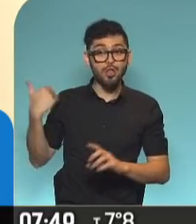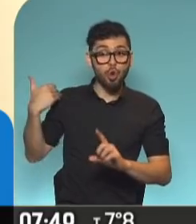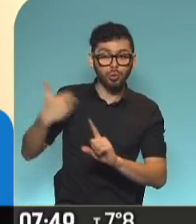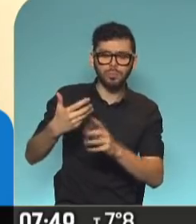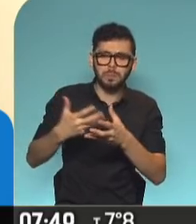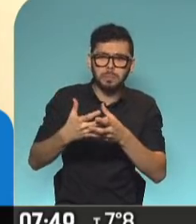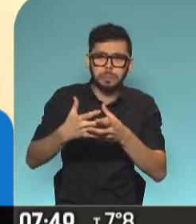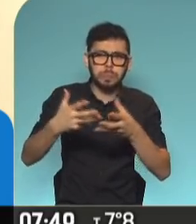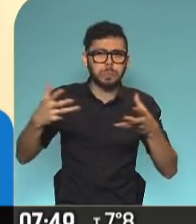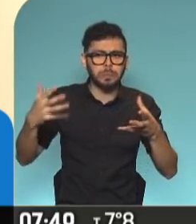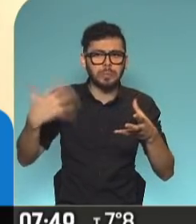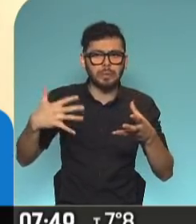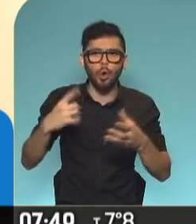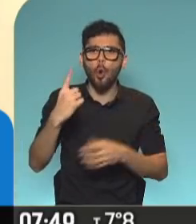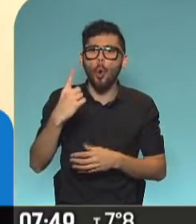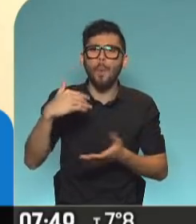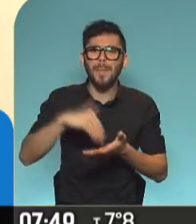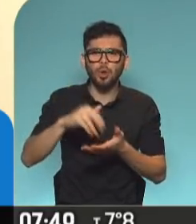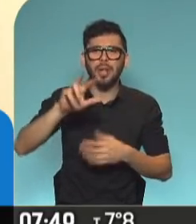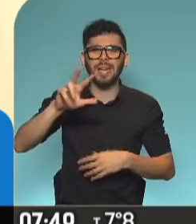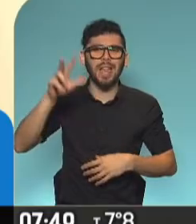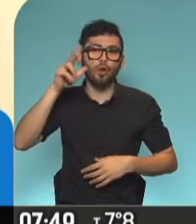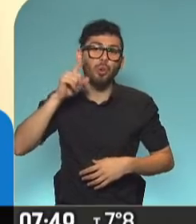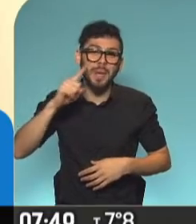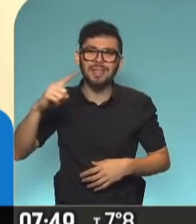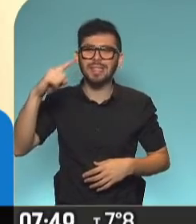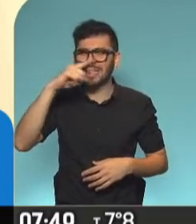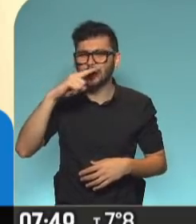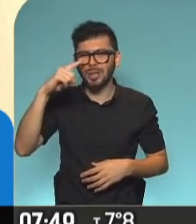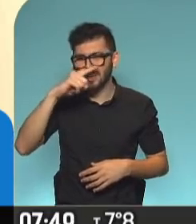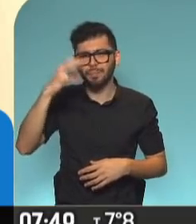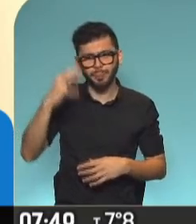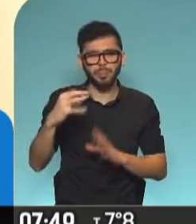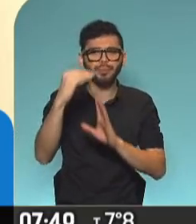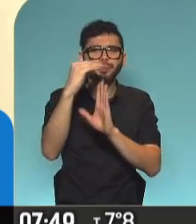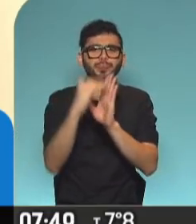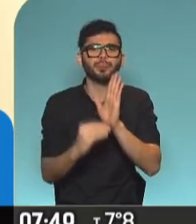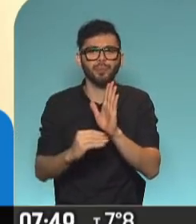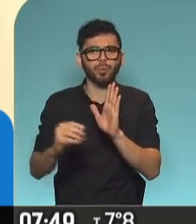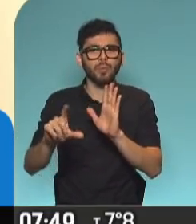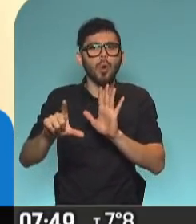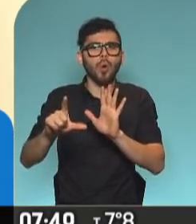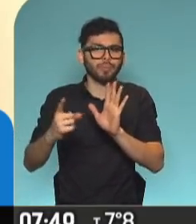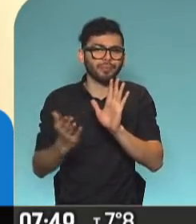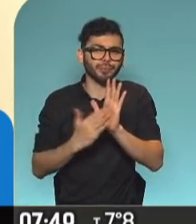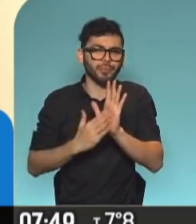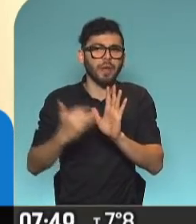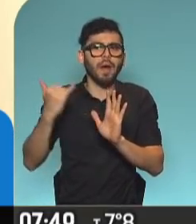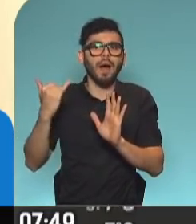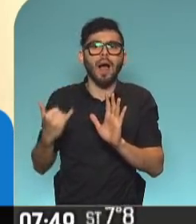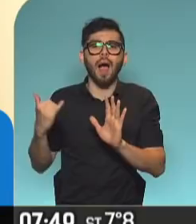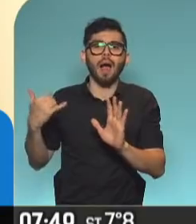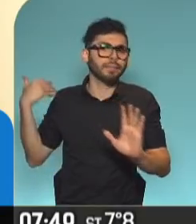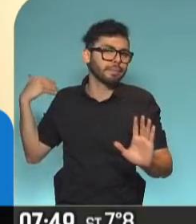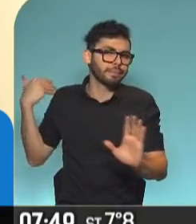1.038.000 usuarios es la cantidad histórica que hubo de usuarios registrados como legítimos usuarios. En la Agencia